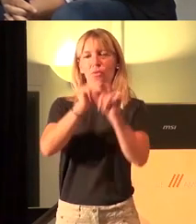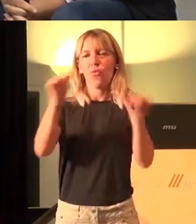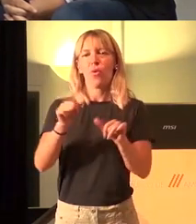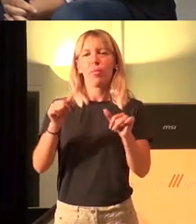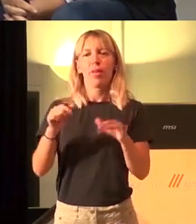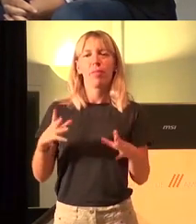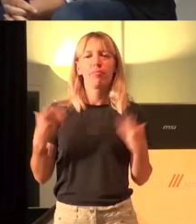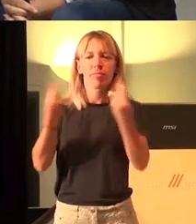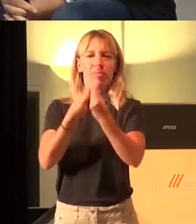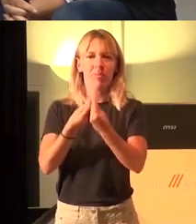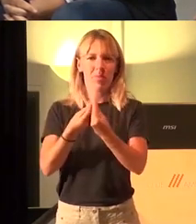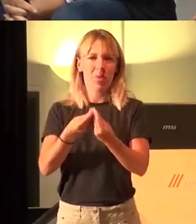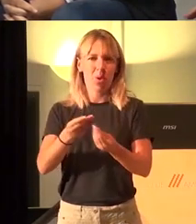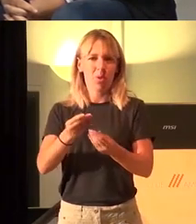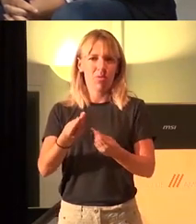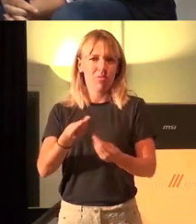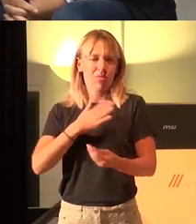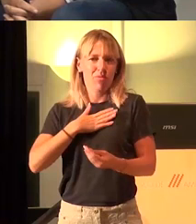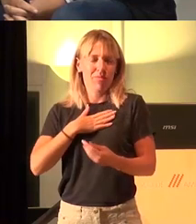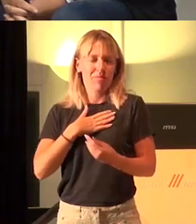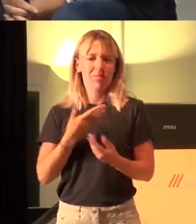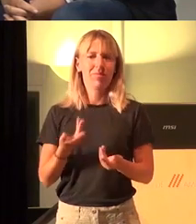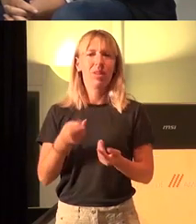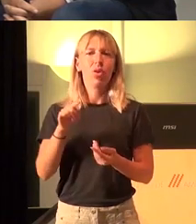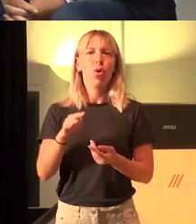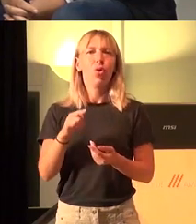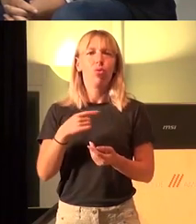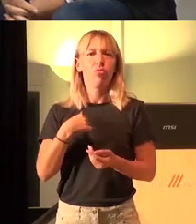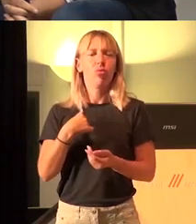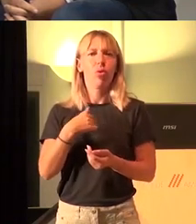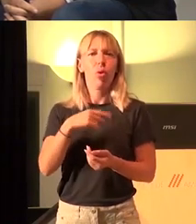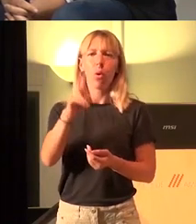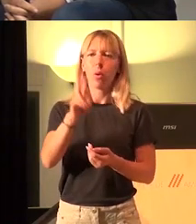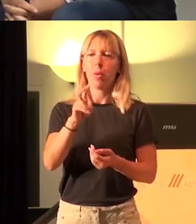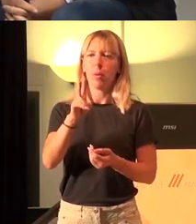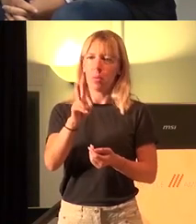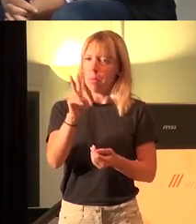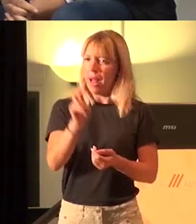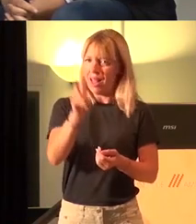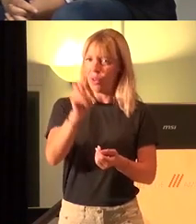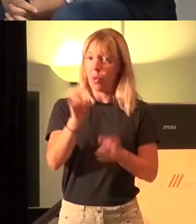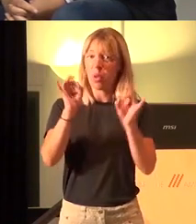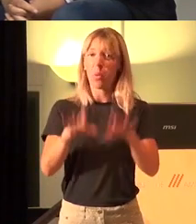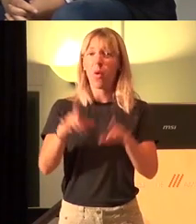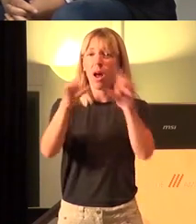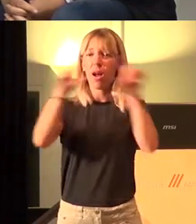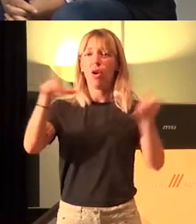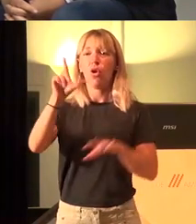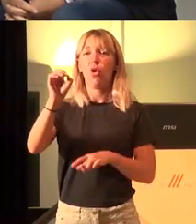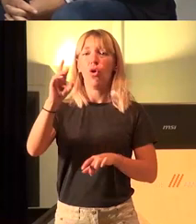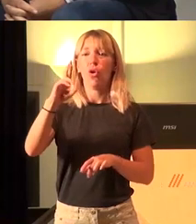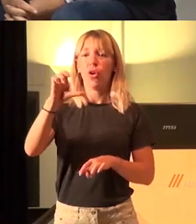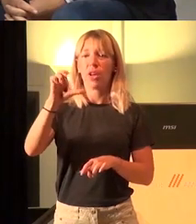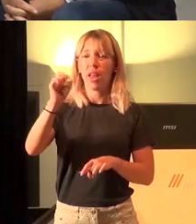de cohesionarse uno consigo mismo, es decir, yo lo valgo, como lo de L'Oréal, lo valgo. O la